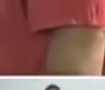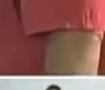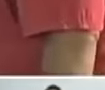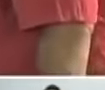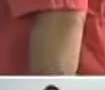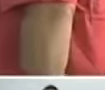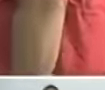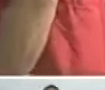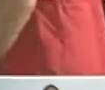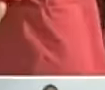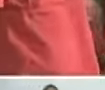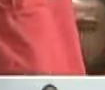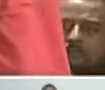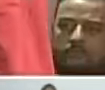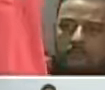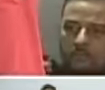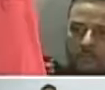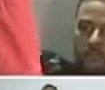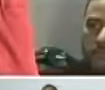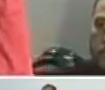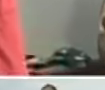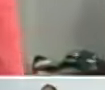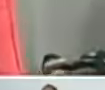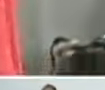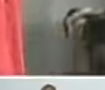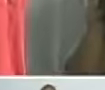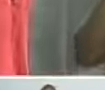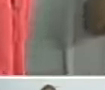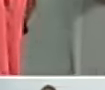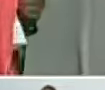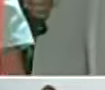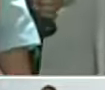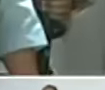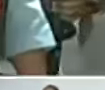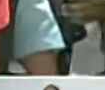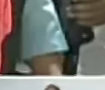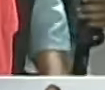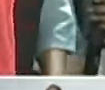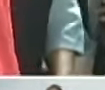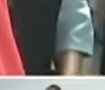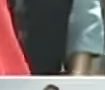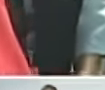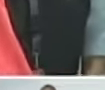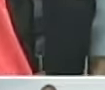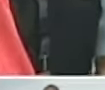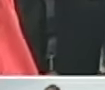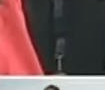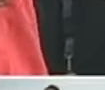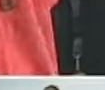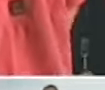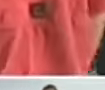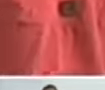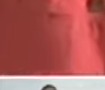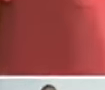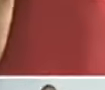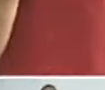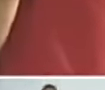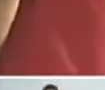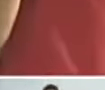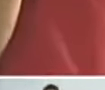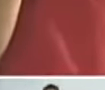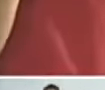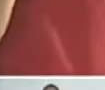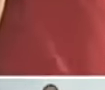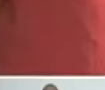Electoral, un procedimiento sumamente fácil y sencillo que han realizado todas las organizaciones con fines políticos postulantes. Recordemos que están habilitadas